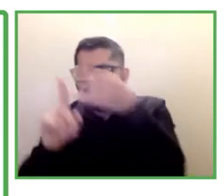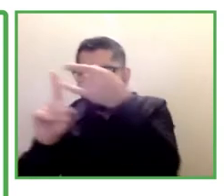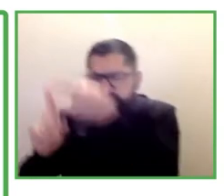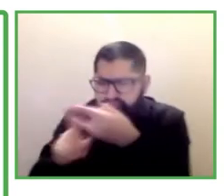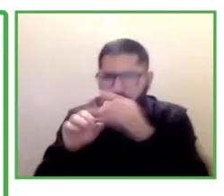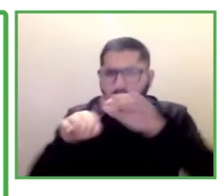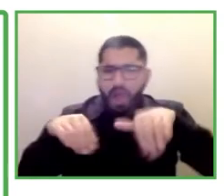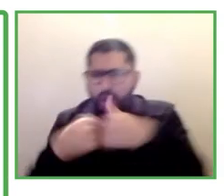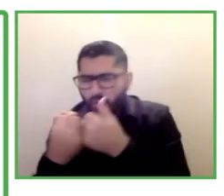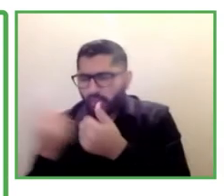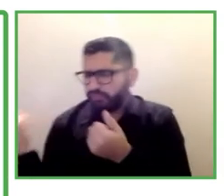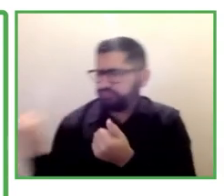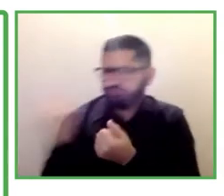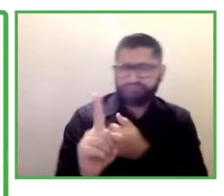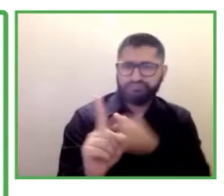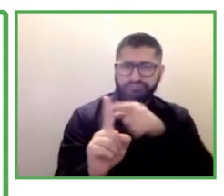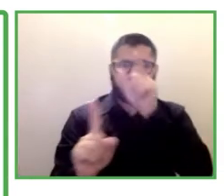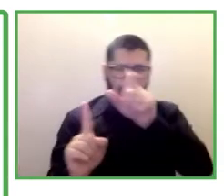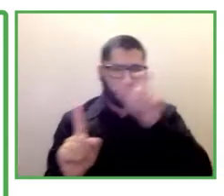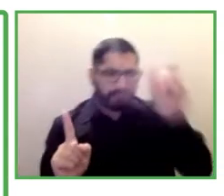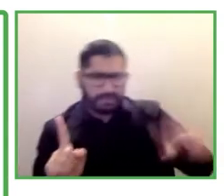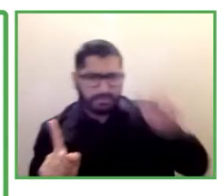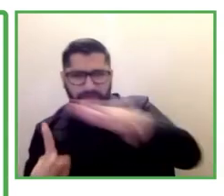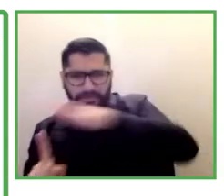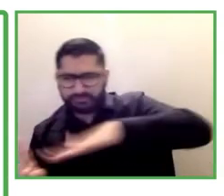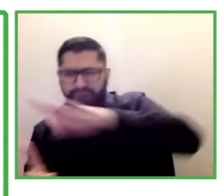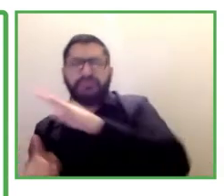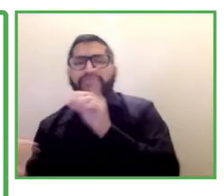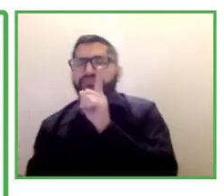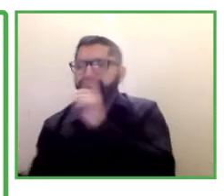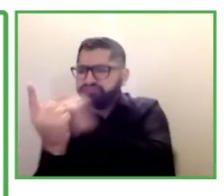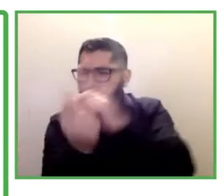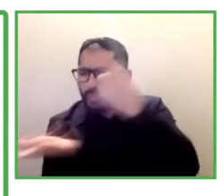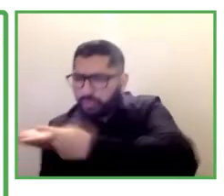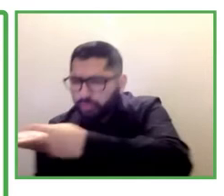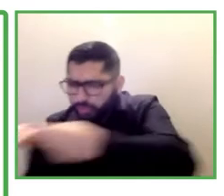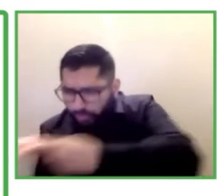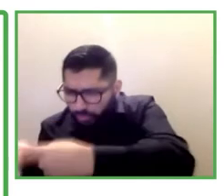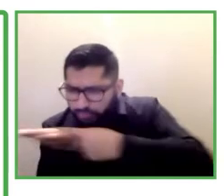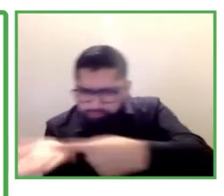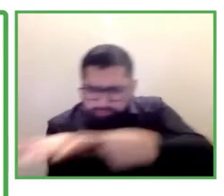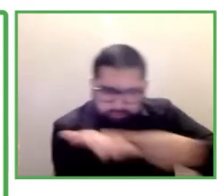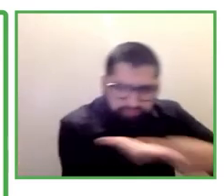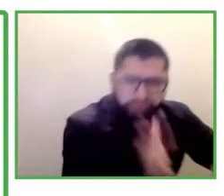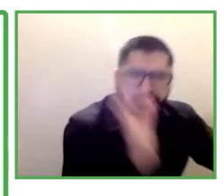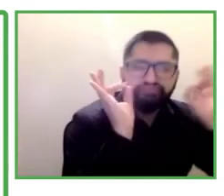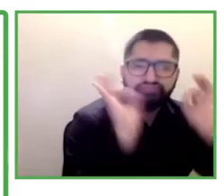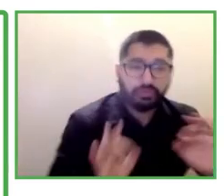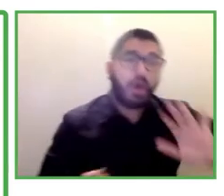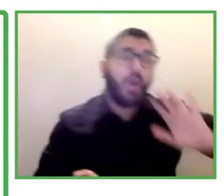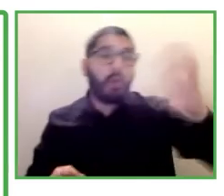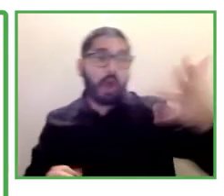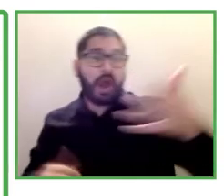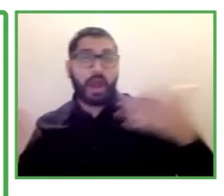juntamos una vez a la semana para poder tener feedback y poder tener sesiones personales con cada uno de ellos.